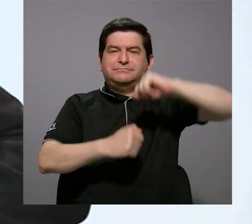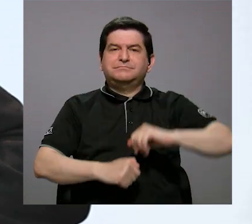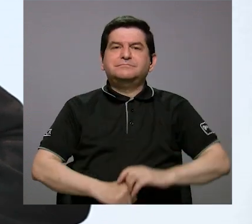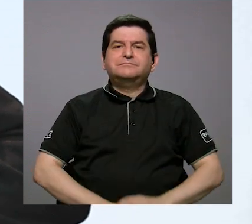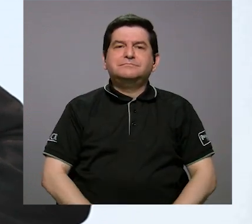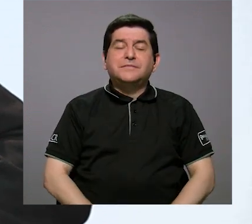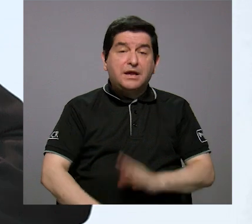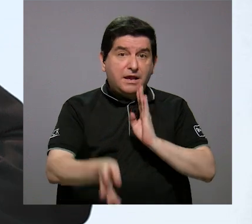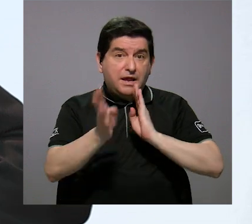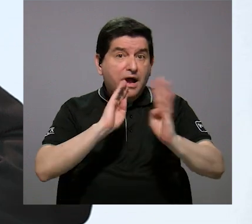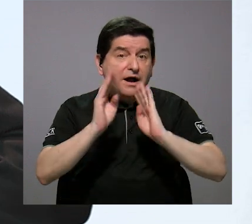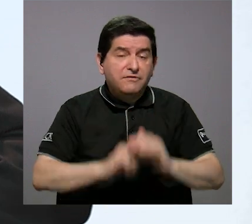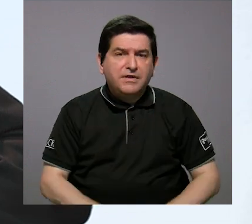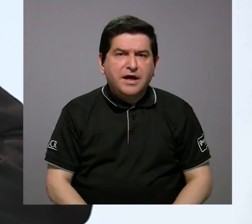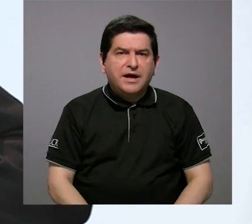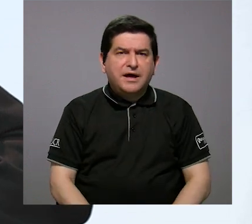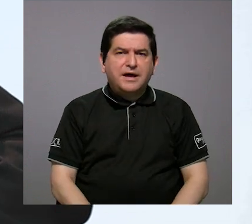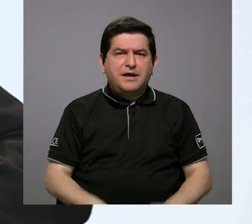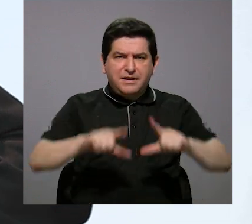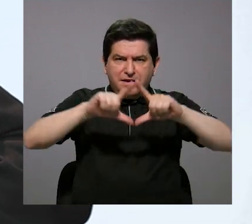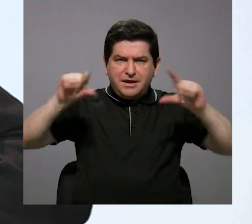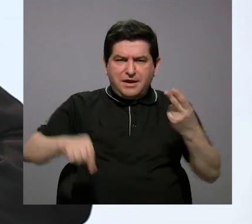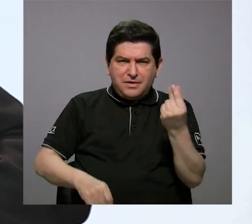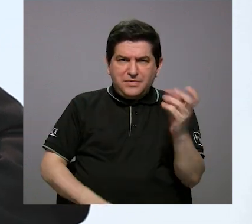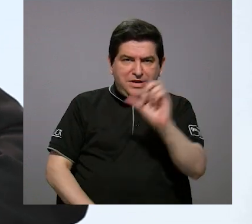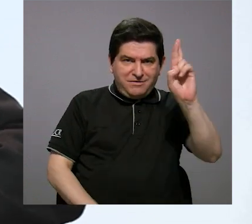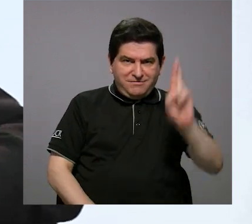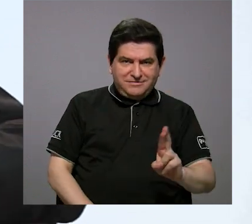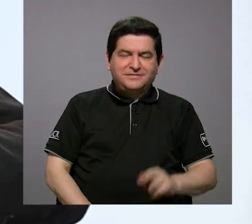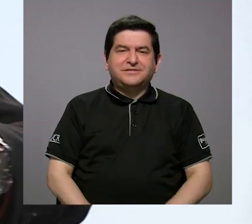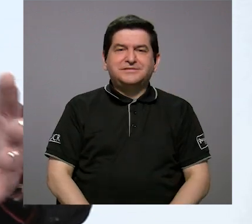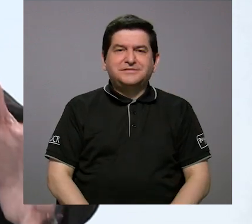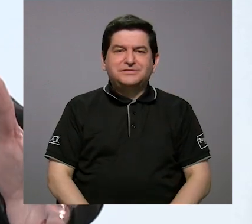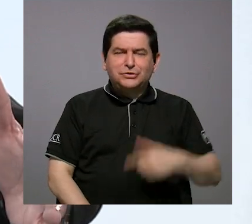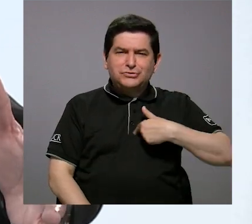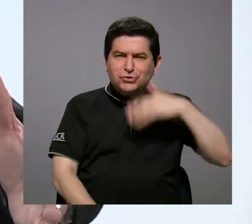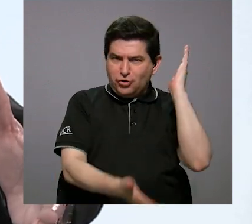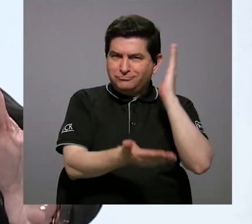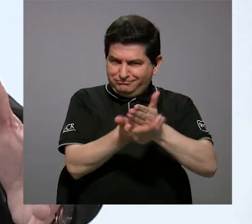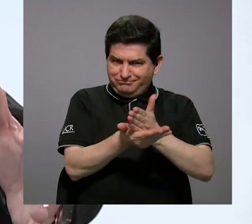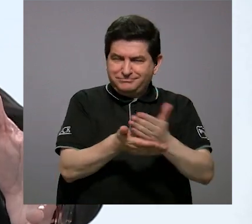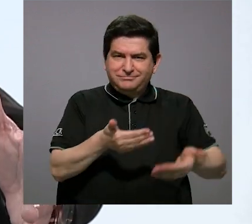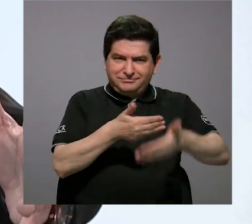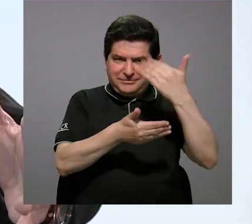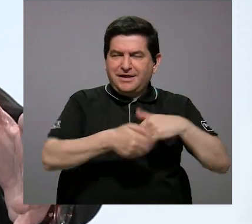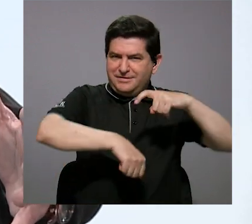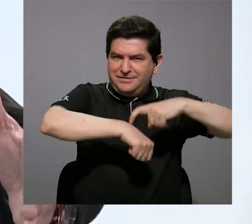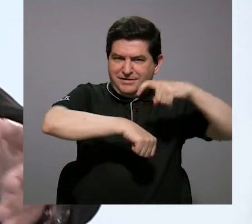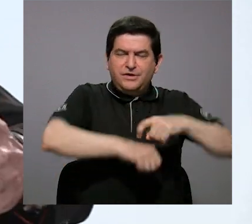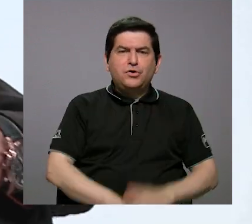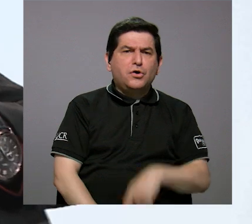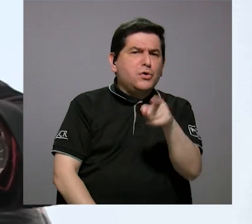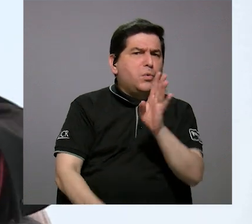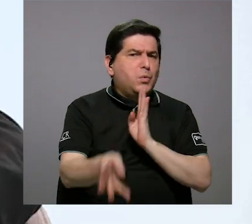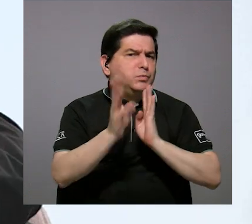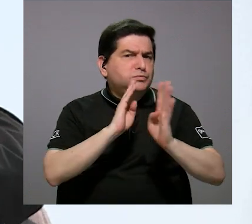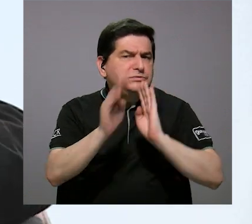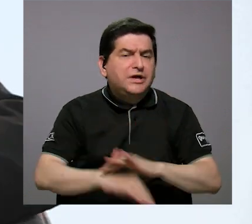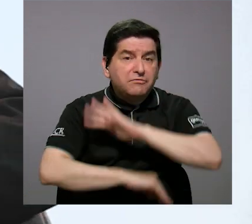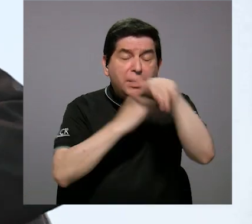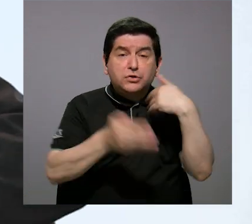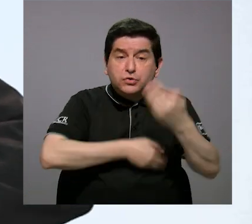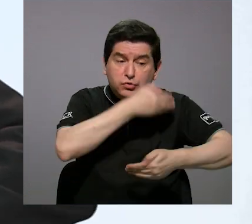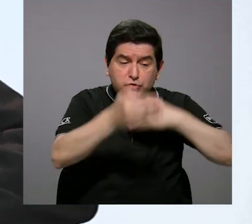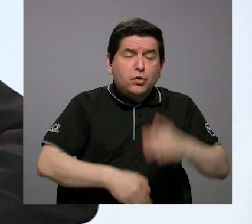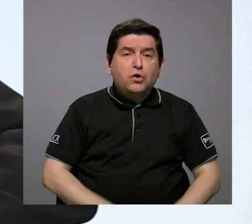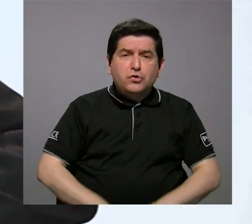Central. Estamos hablando sobre billetes de Costa Rica. Tuve que interrumpirlo en el segmento anterior, Benito, cuando usted estaba hablando de